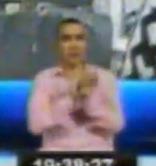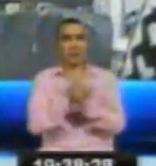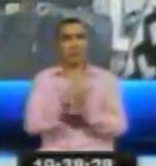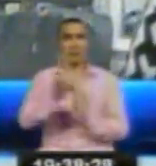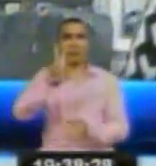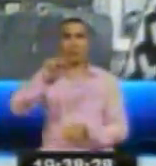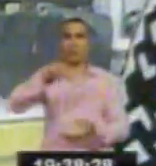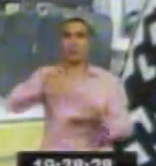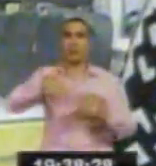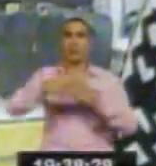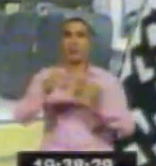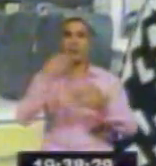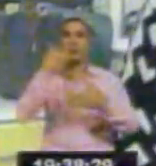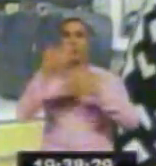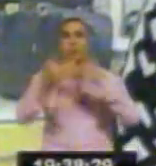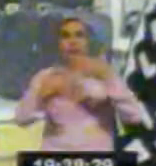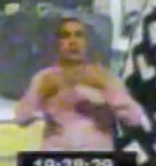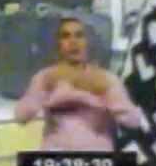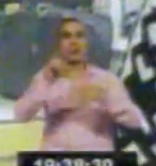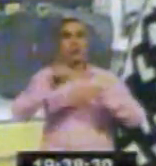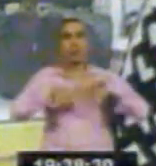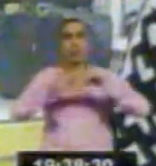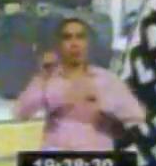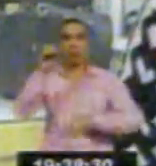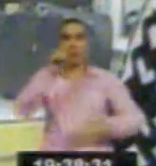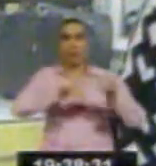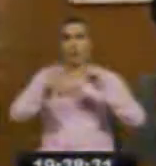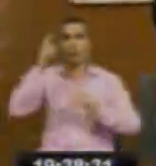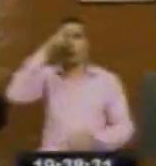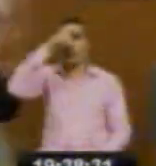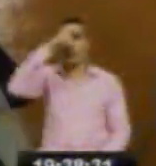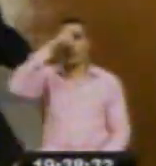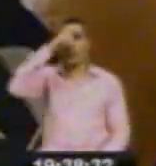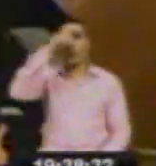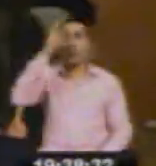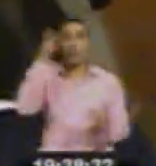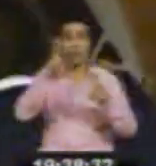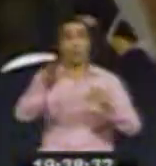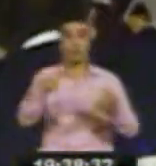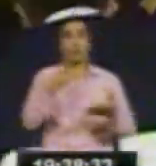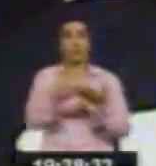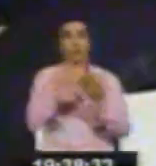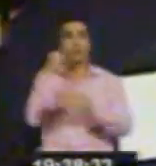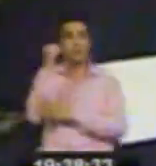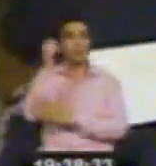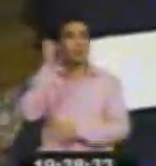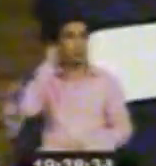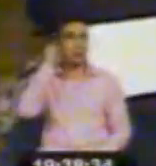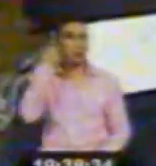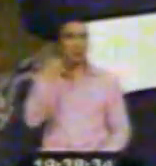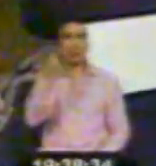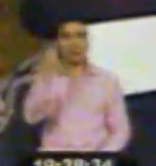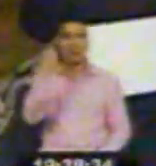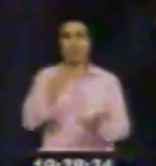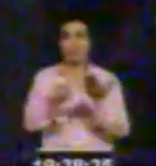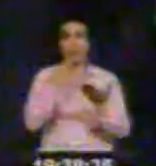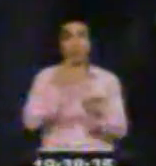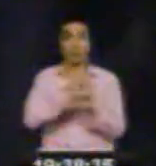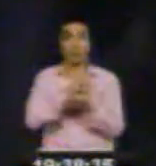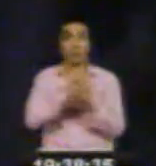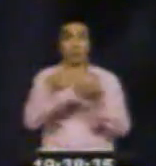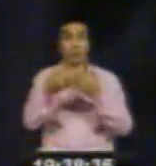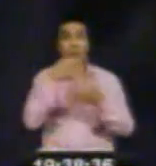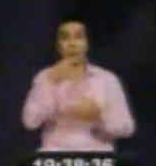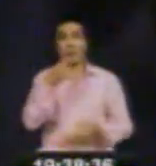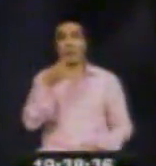implica un proceso de construcción bastante riguroso. Por su parte, activistas por los derechos de las mujeres han señalado que la transversalización